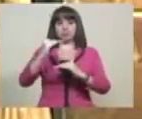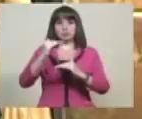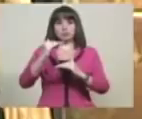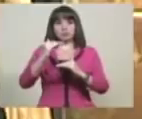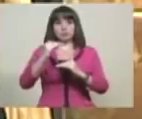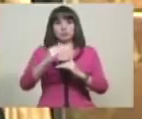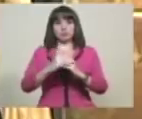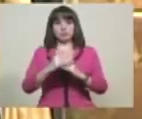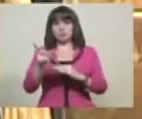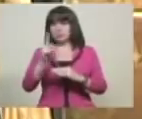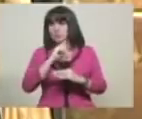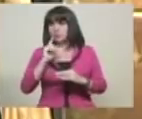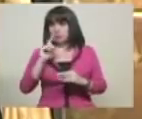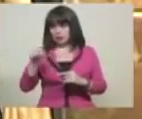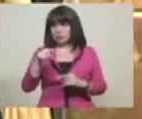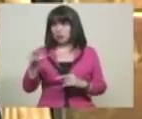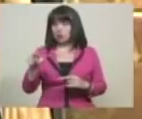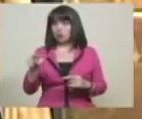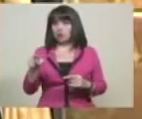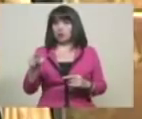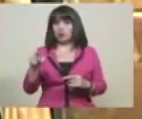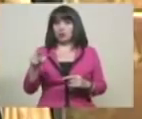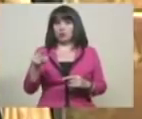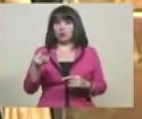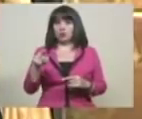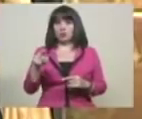No lo llaman así, Jorge. ¿Cómo es que lo llaman?